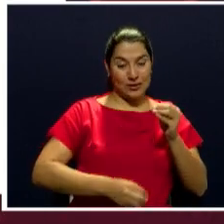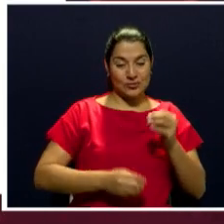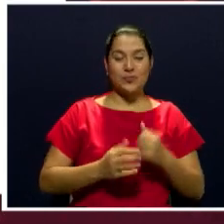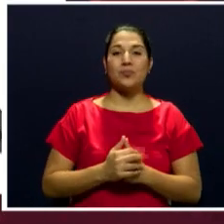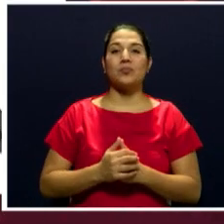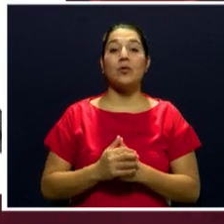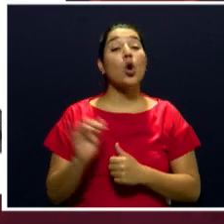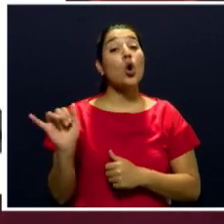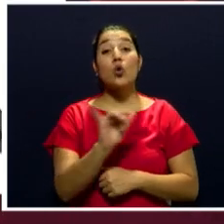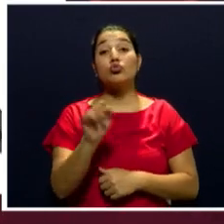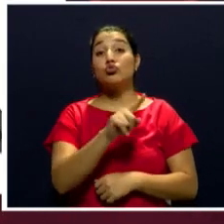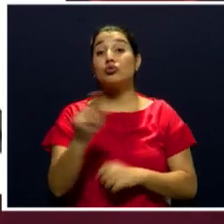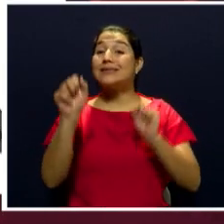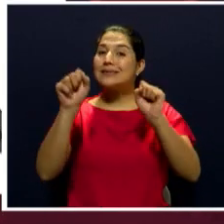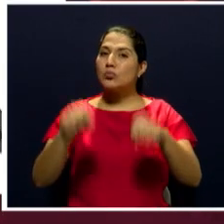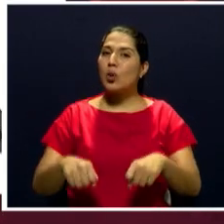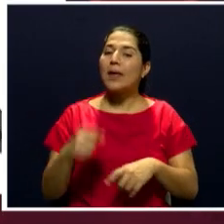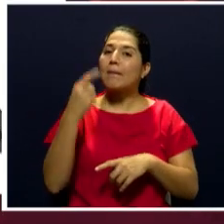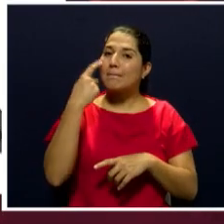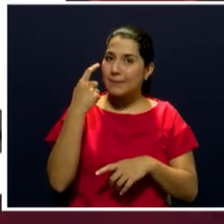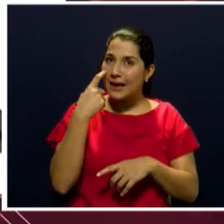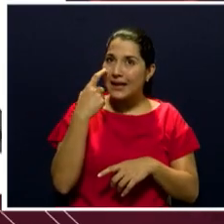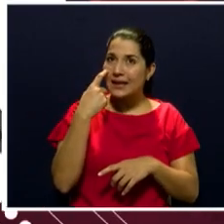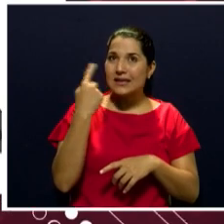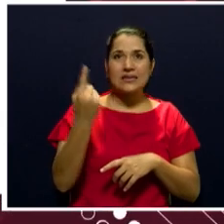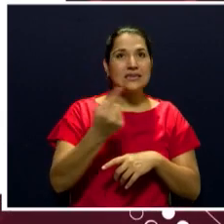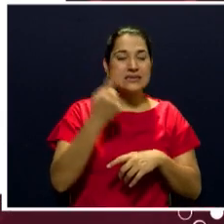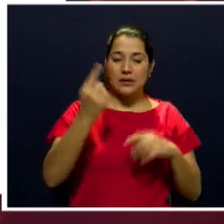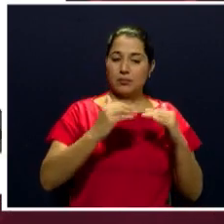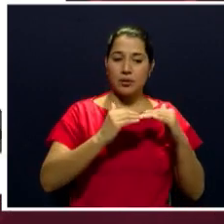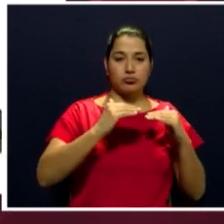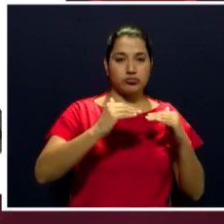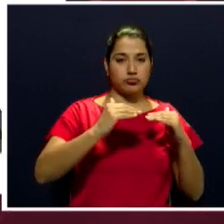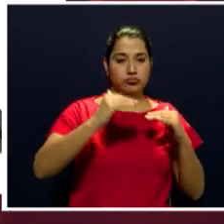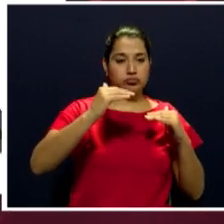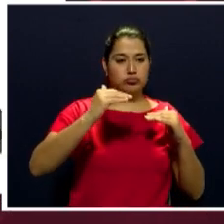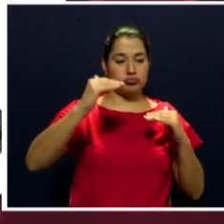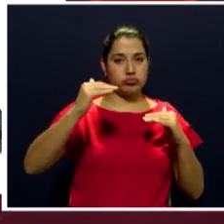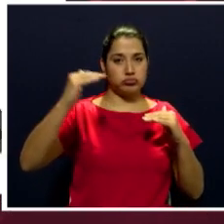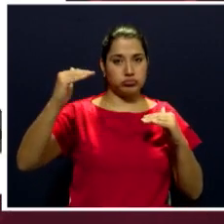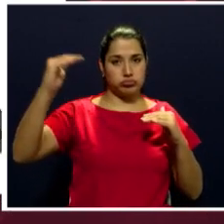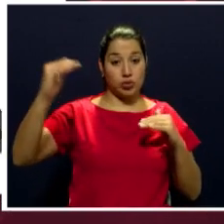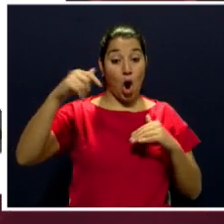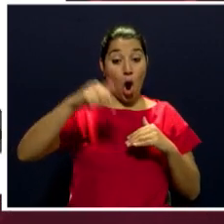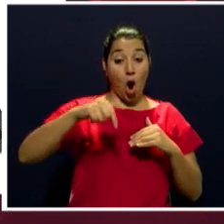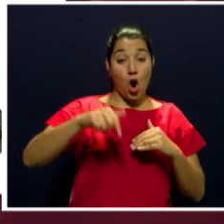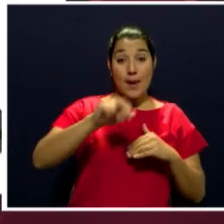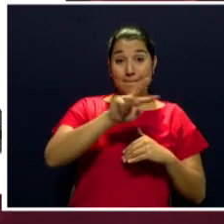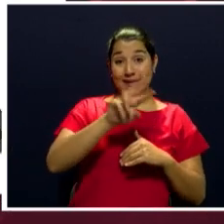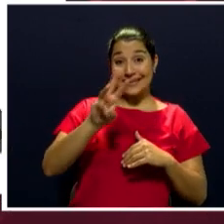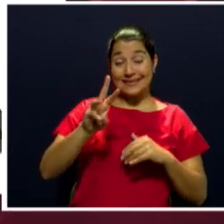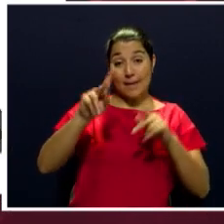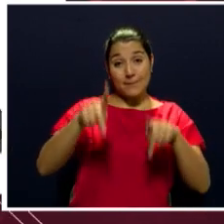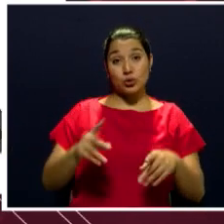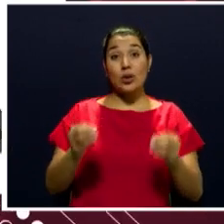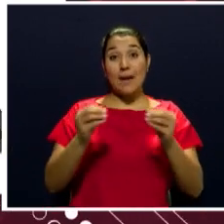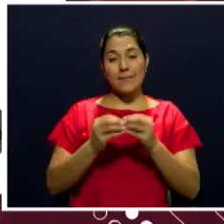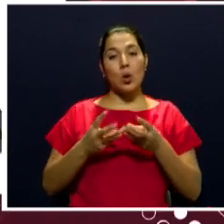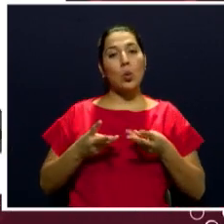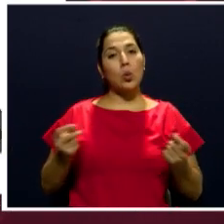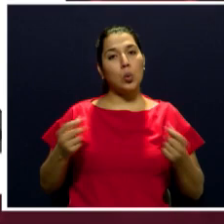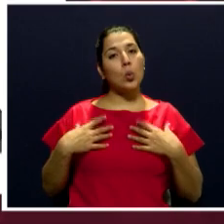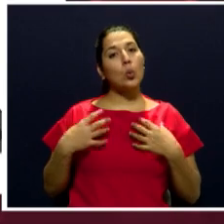ha sido siempre de forma ascendente desde el inicio. Hoy tenemos 26 personas más, como ya les indicaba, para